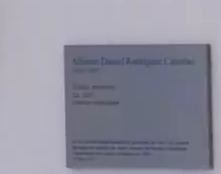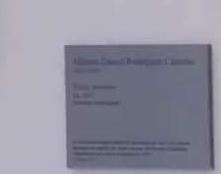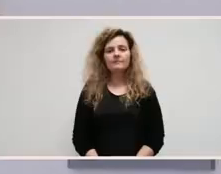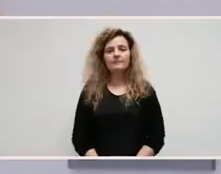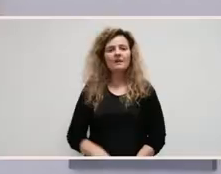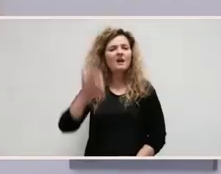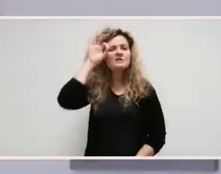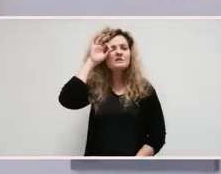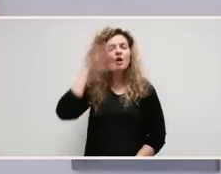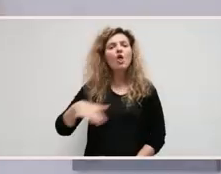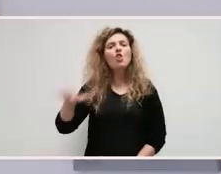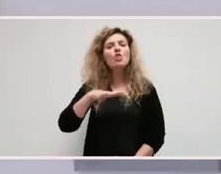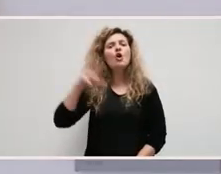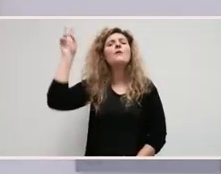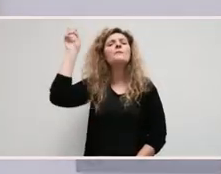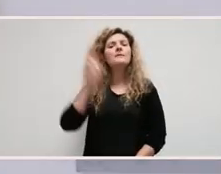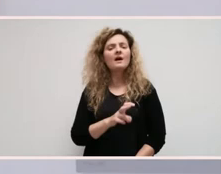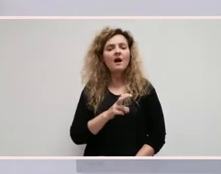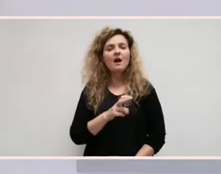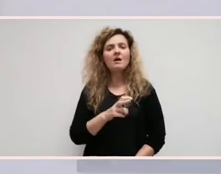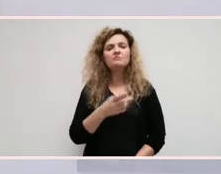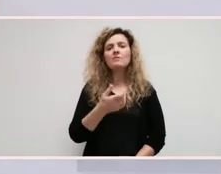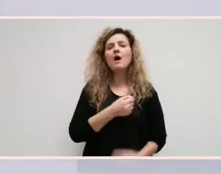¿De dónde le procede a Castelao